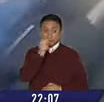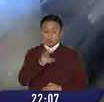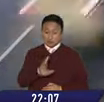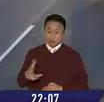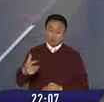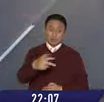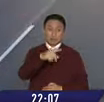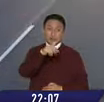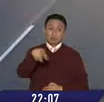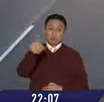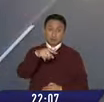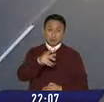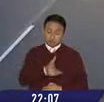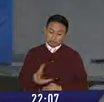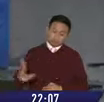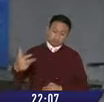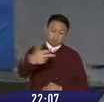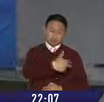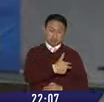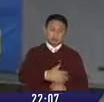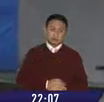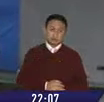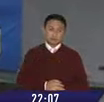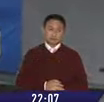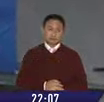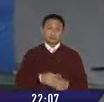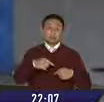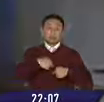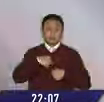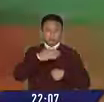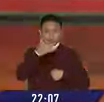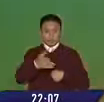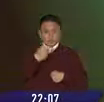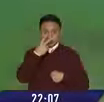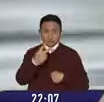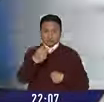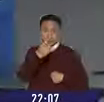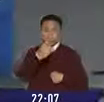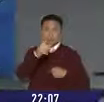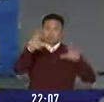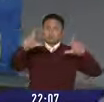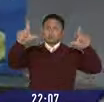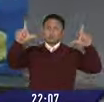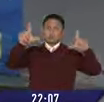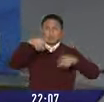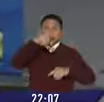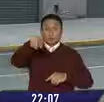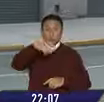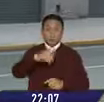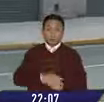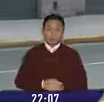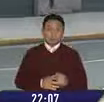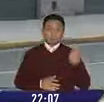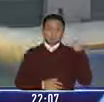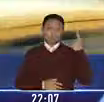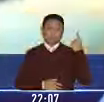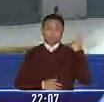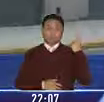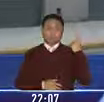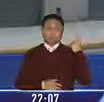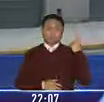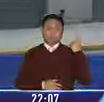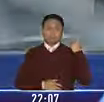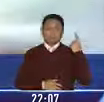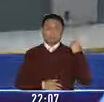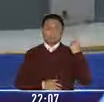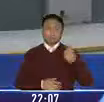una zona que no está permitida y nosotros pudimos constatarlo hay la señalética específica de hecho ese